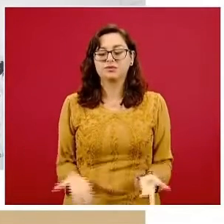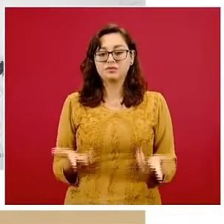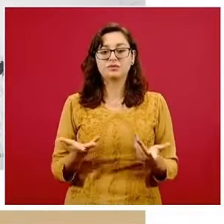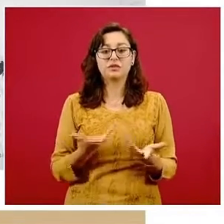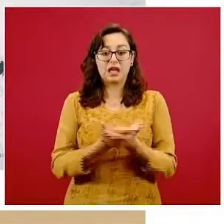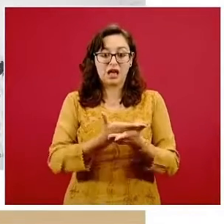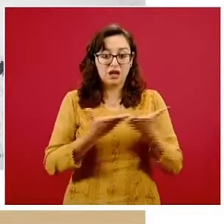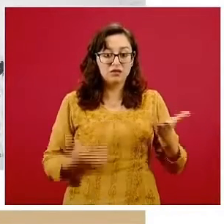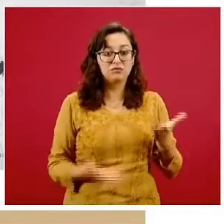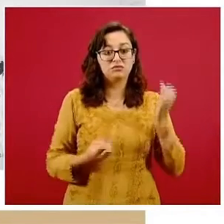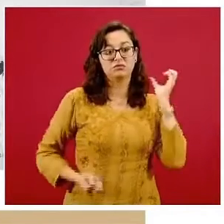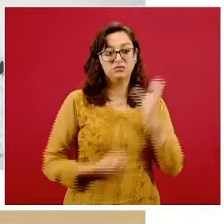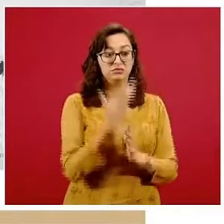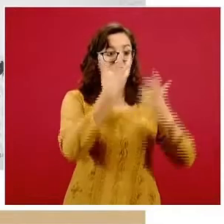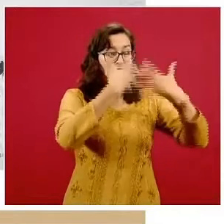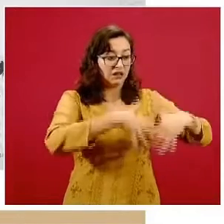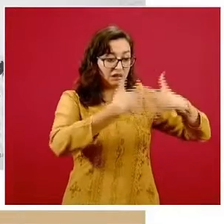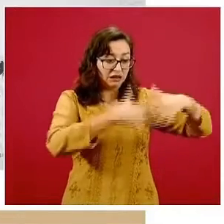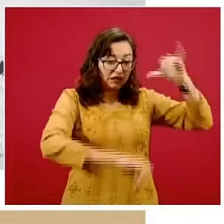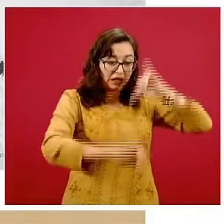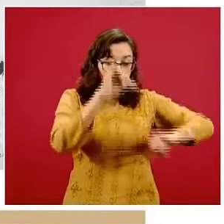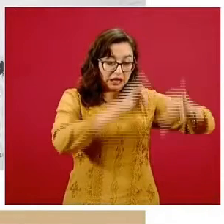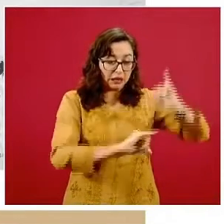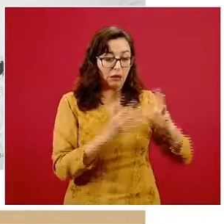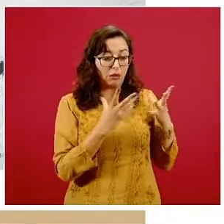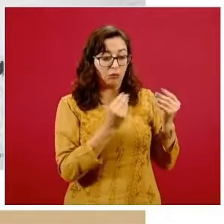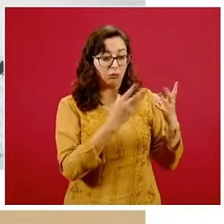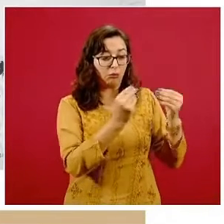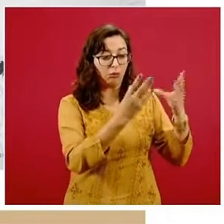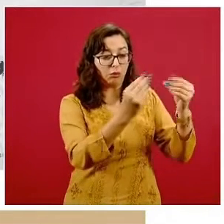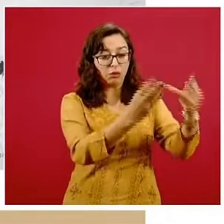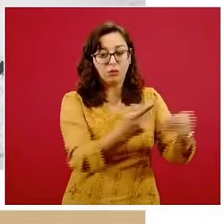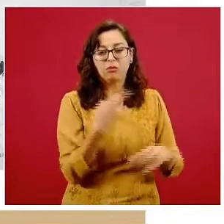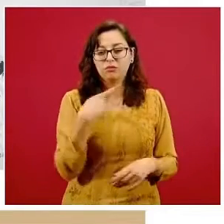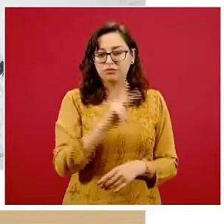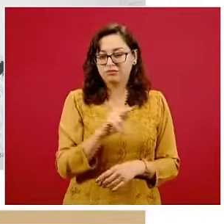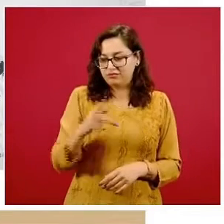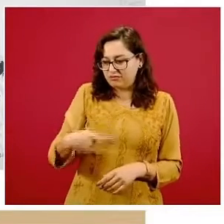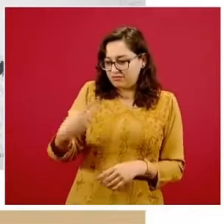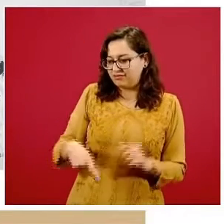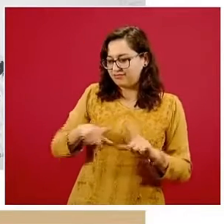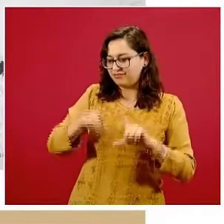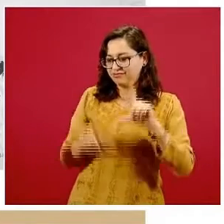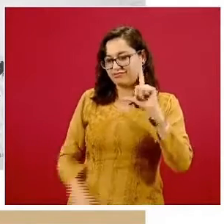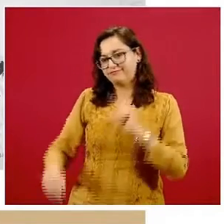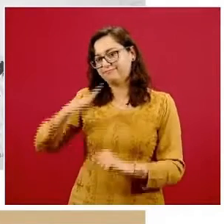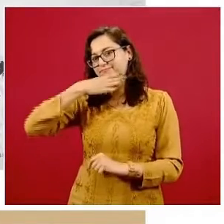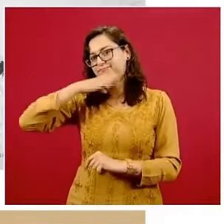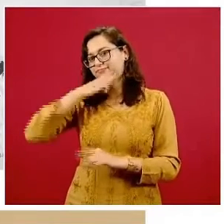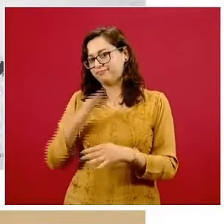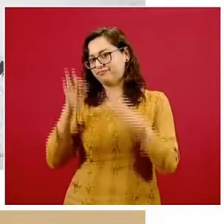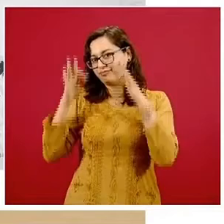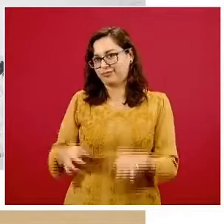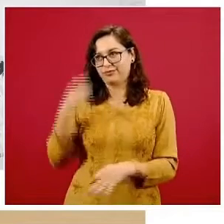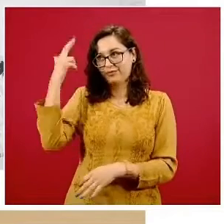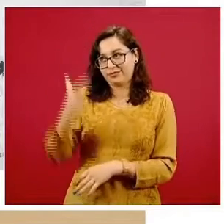agroalimentario neoliberal, en México seguimos teniendo una diversidad de maíces nativos que están